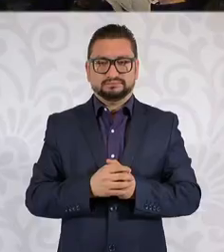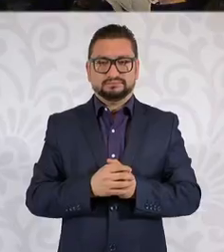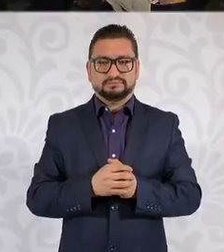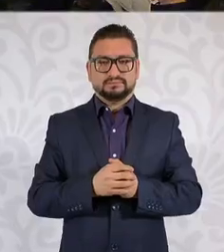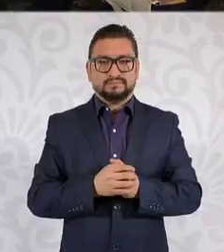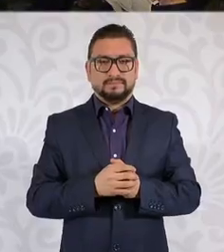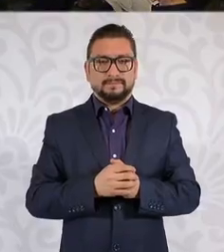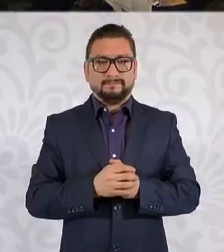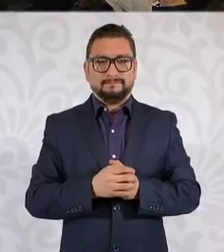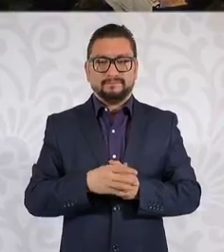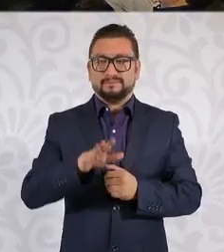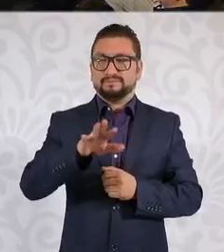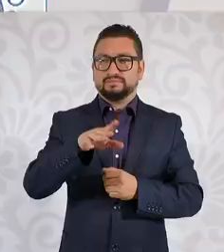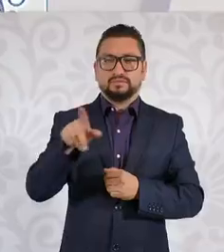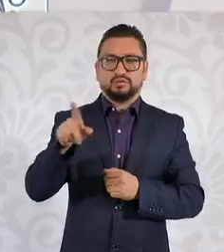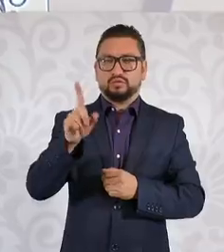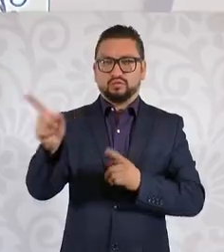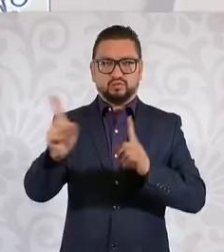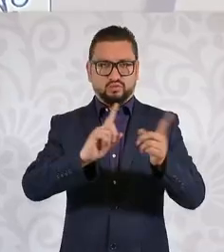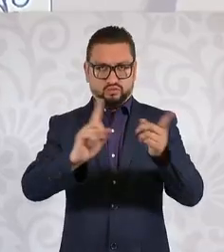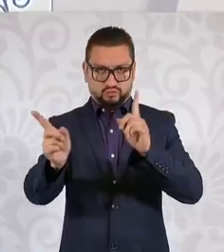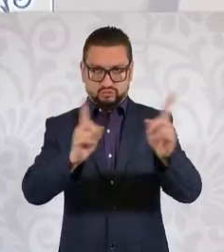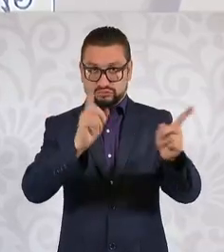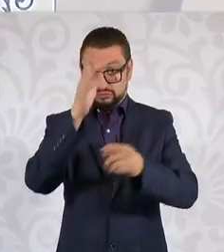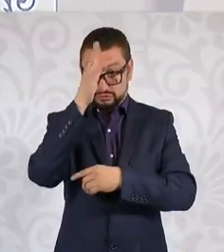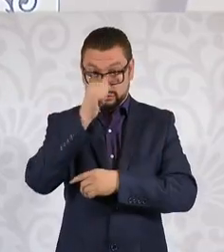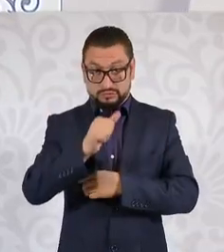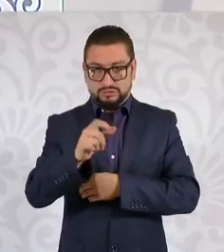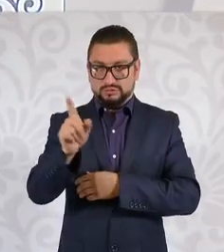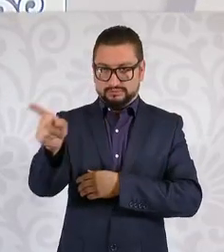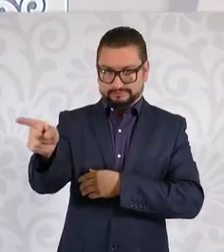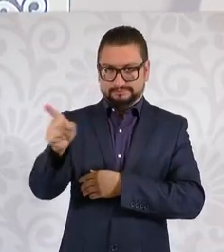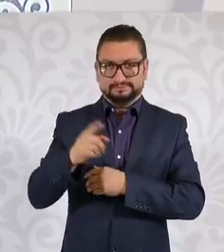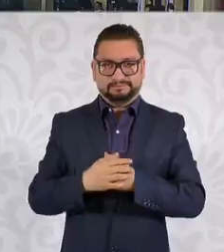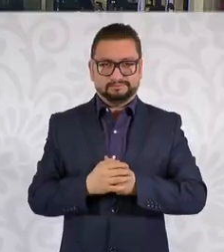A ver, vamos uno a uno, ¿les parece? Vamos acá.